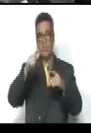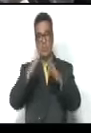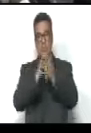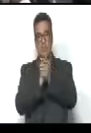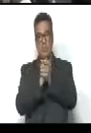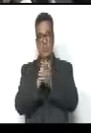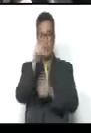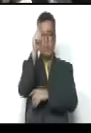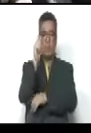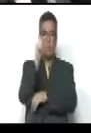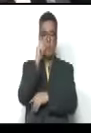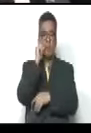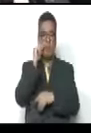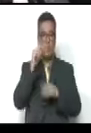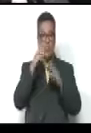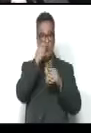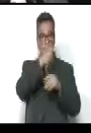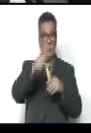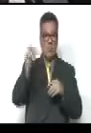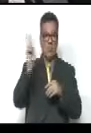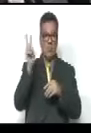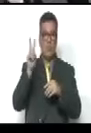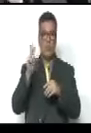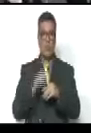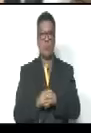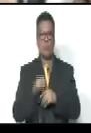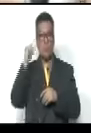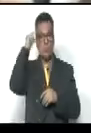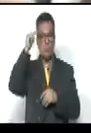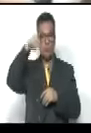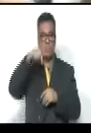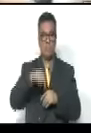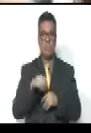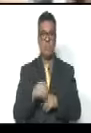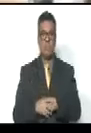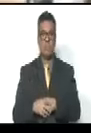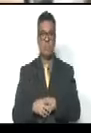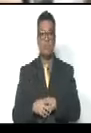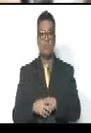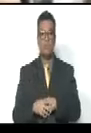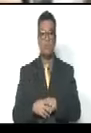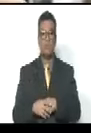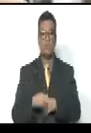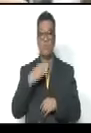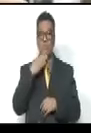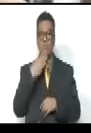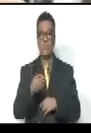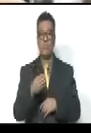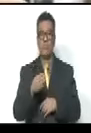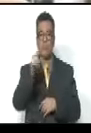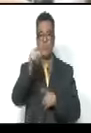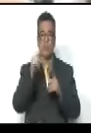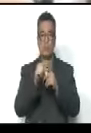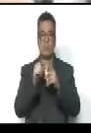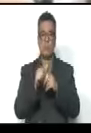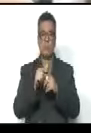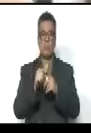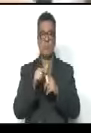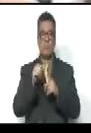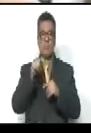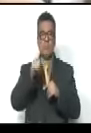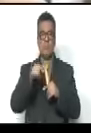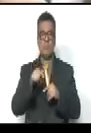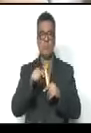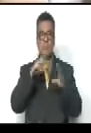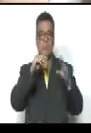y parlamentarias y a todo el pueblo de Venezuela. El día de hoy hemos solicitado este derecho de palabra precisamente